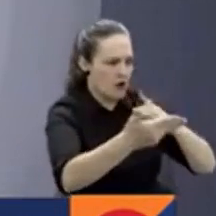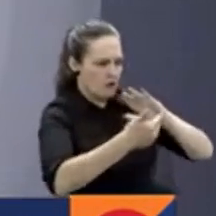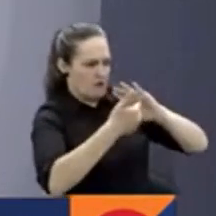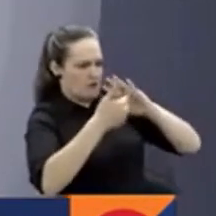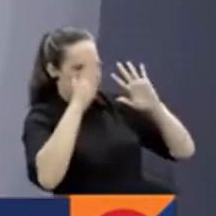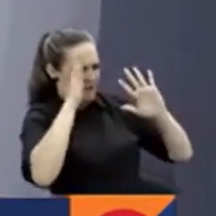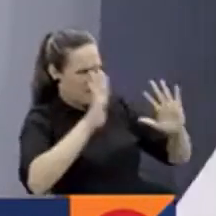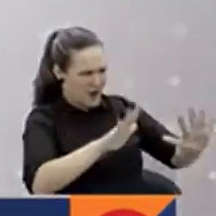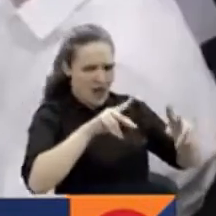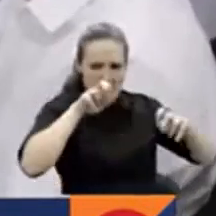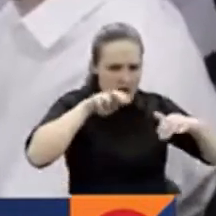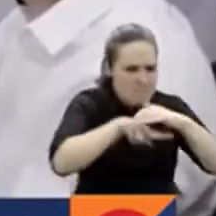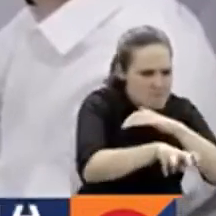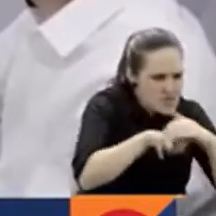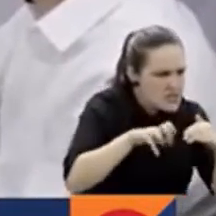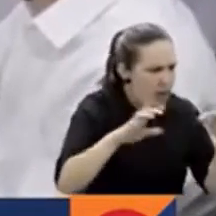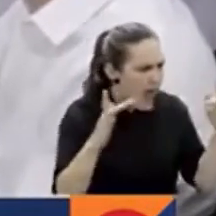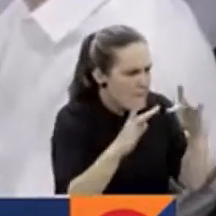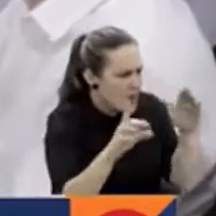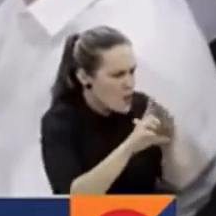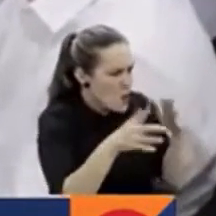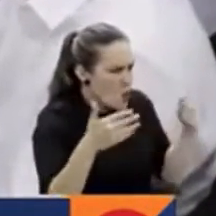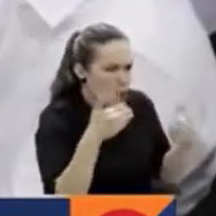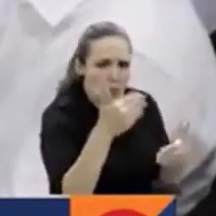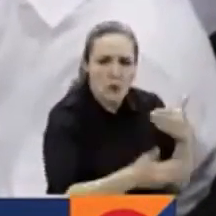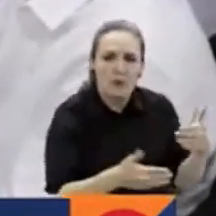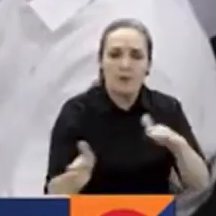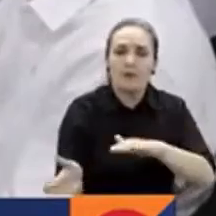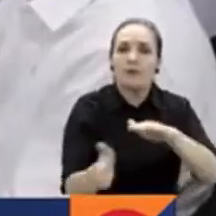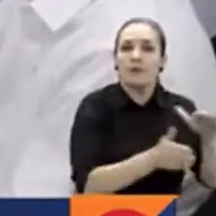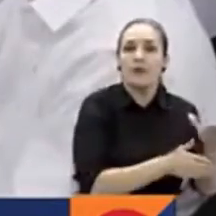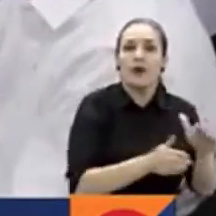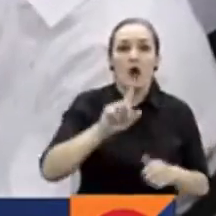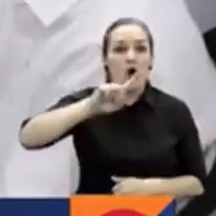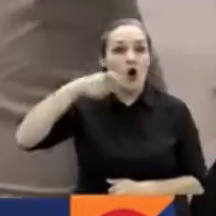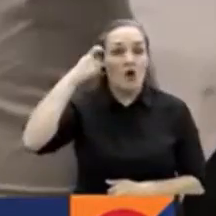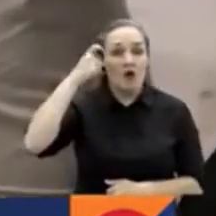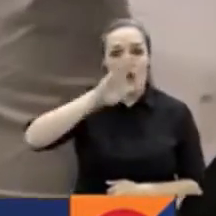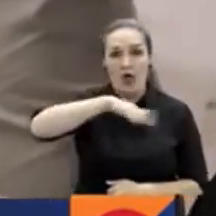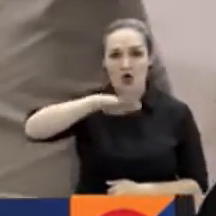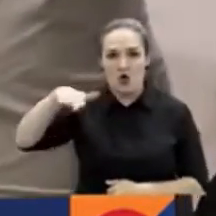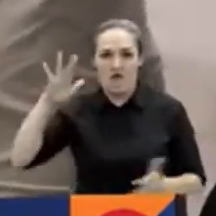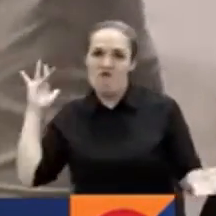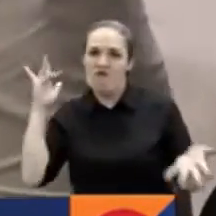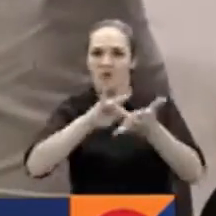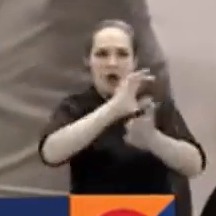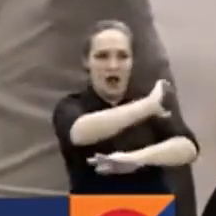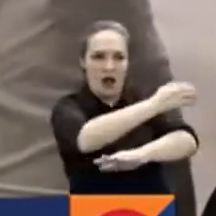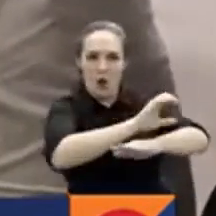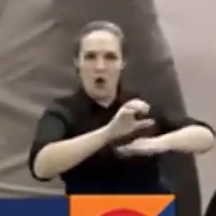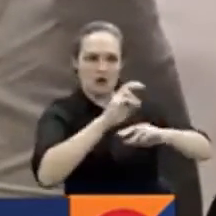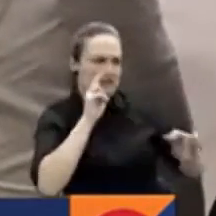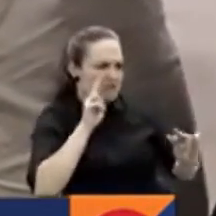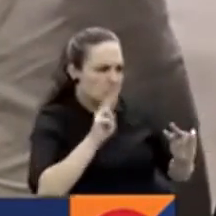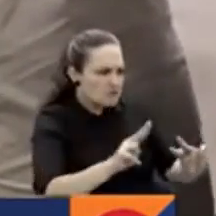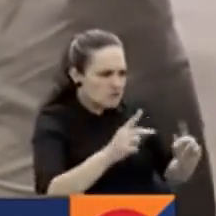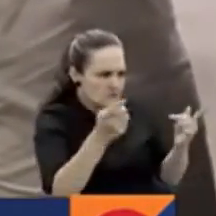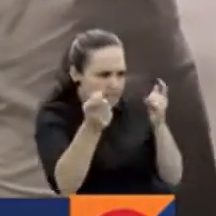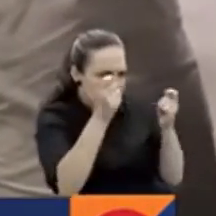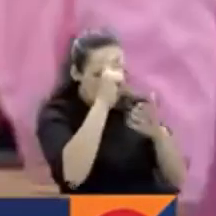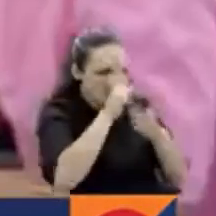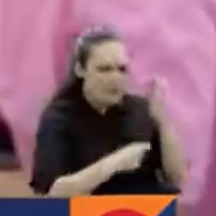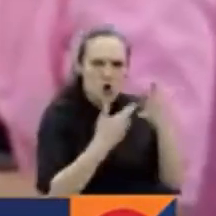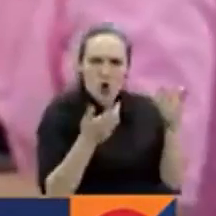ilegal. El gobernador de Antioquia se trasladó a Caucasia y anunció medidas para controlar el